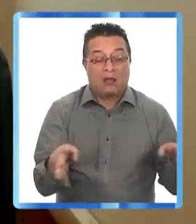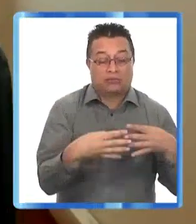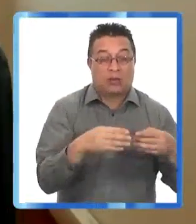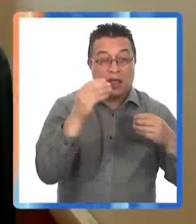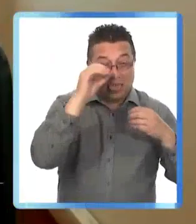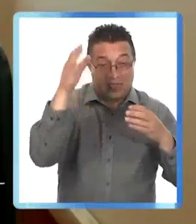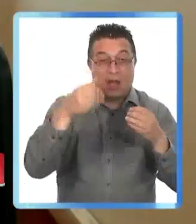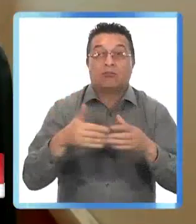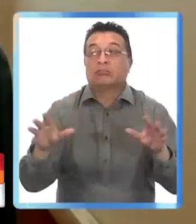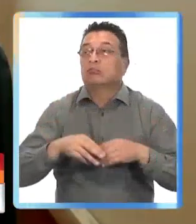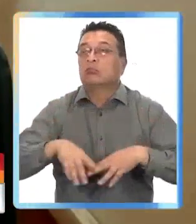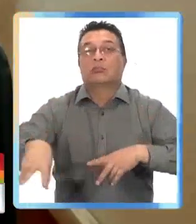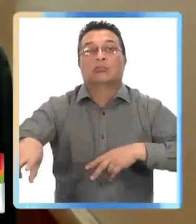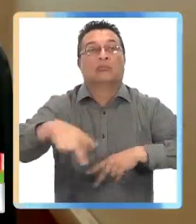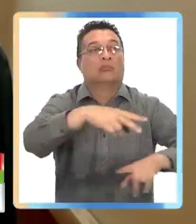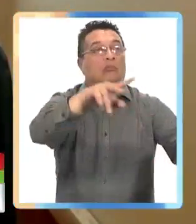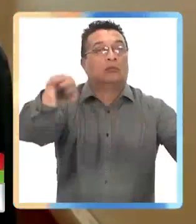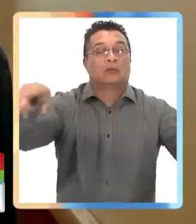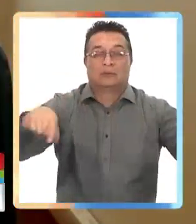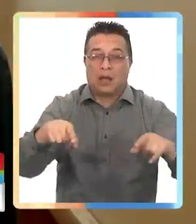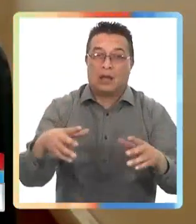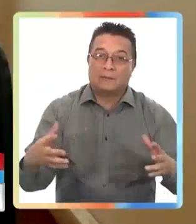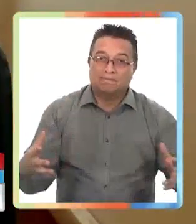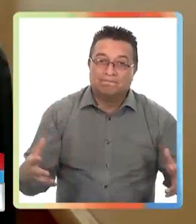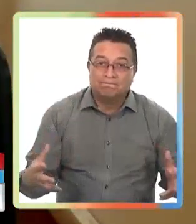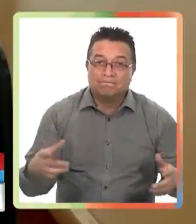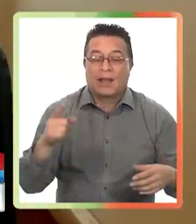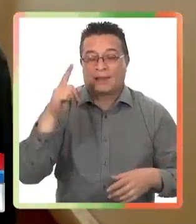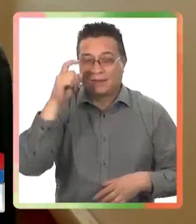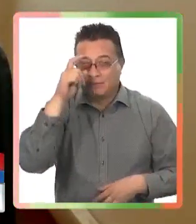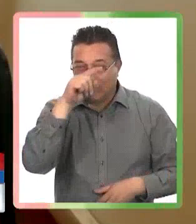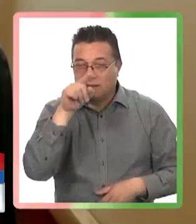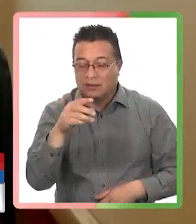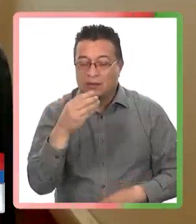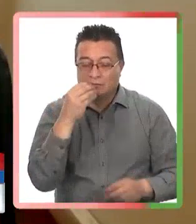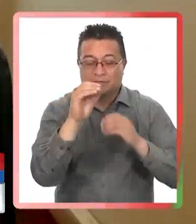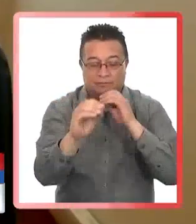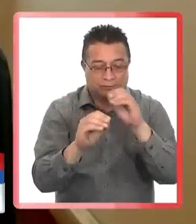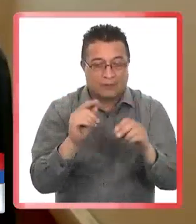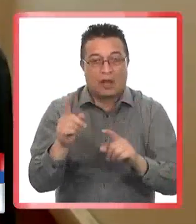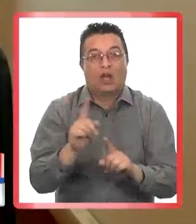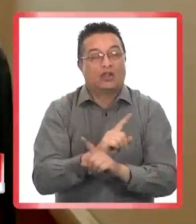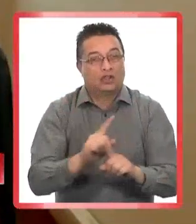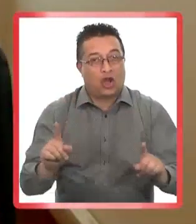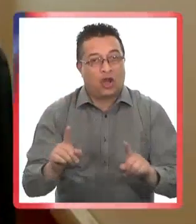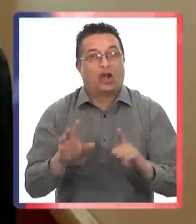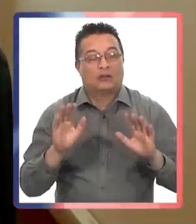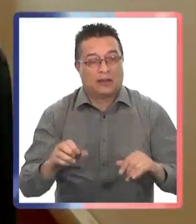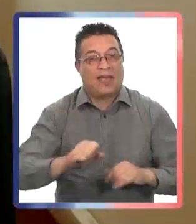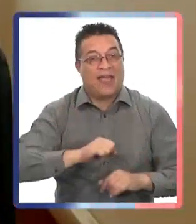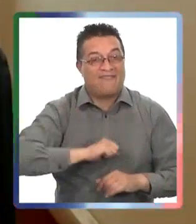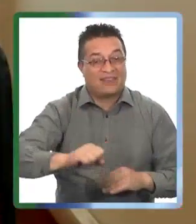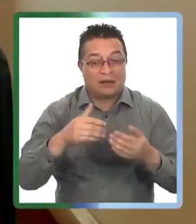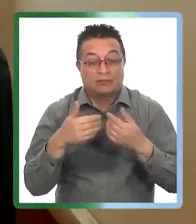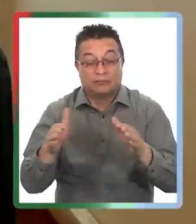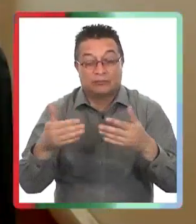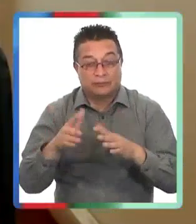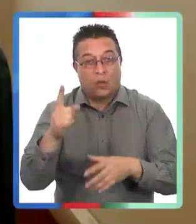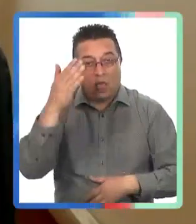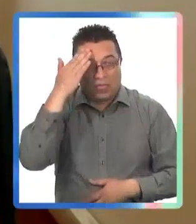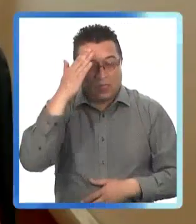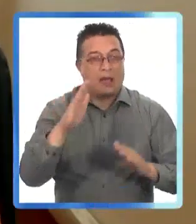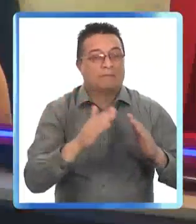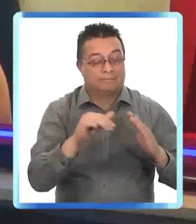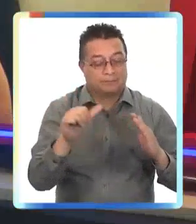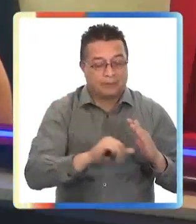es bien importante la recomendación que estamos haciendo de no hacer eso, de evitar liberarlos por el día, de disponer de agua, de alimentos al interior